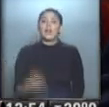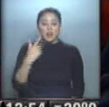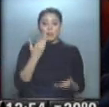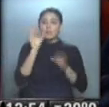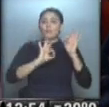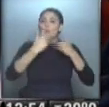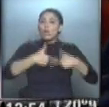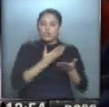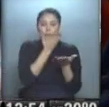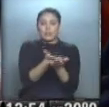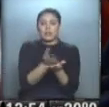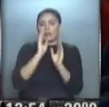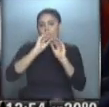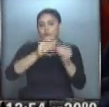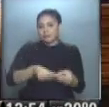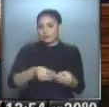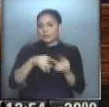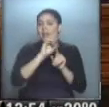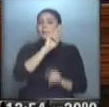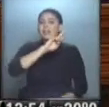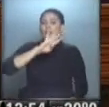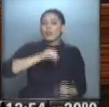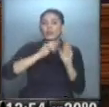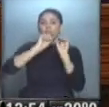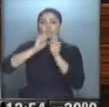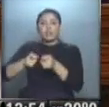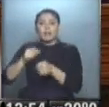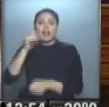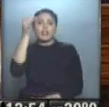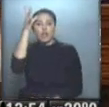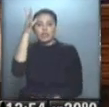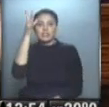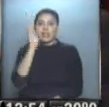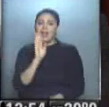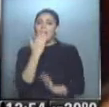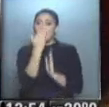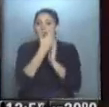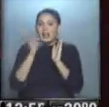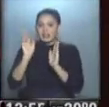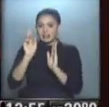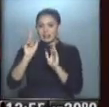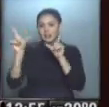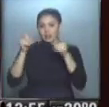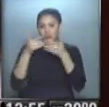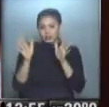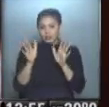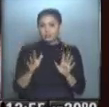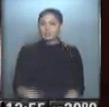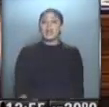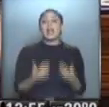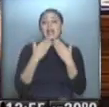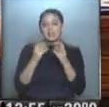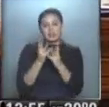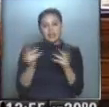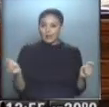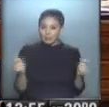presentó un proyecto que no prosperó, que reducía de 24 a 12 las licencias de televisión por aire. Gracias, hemos